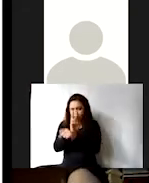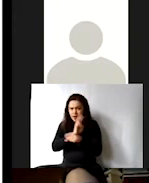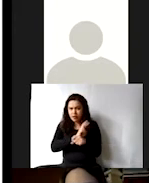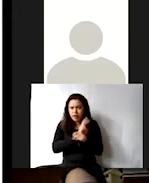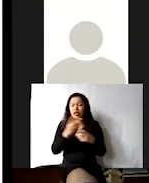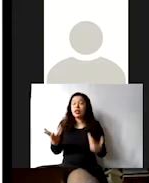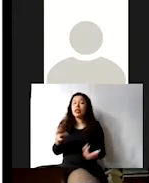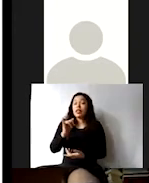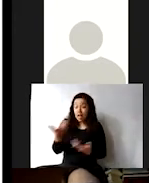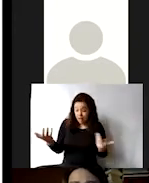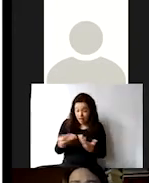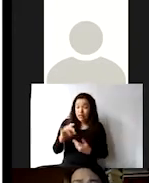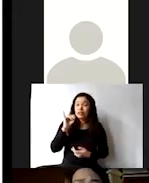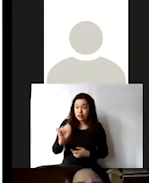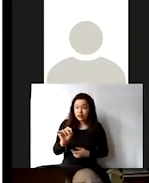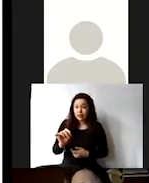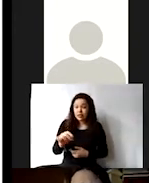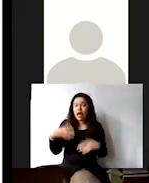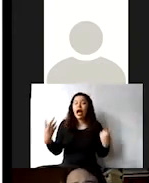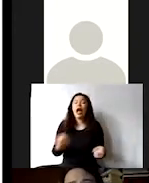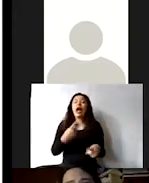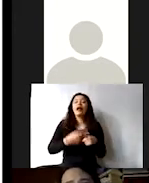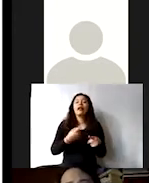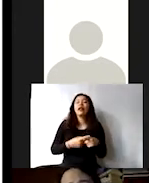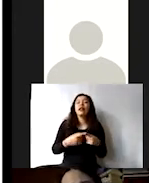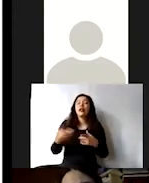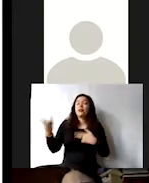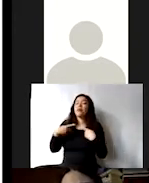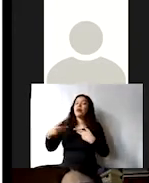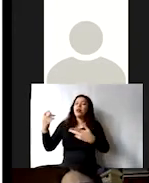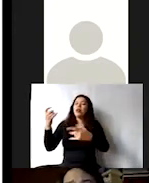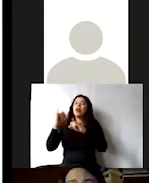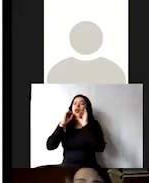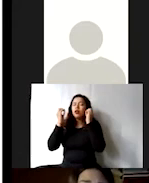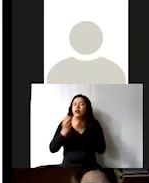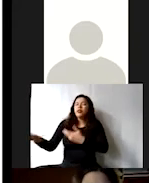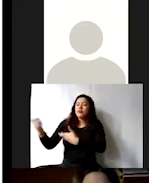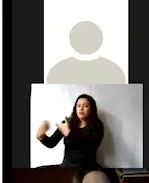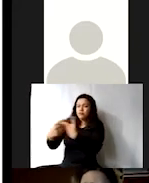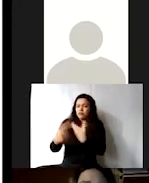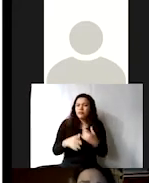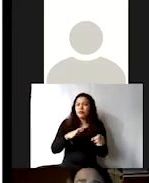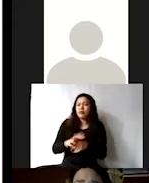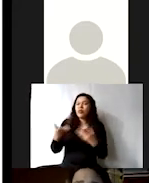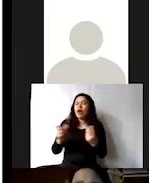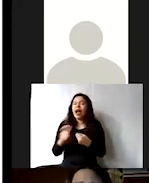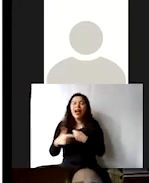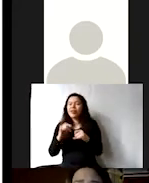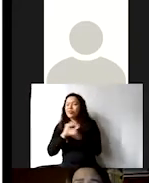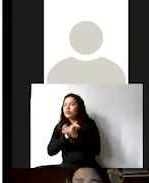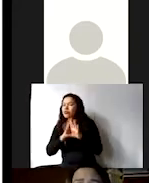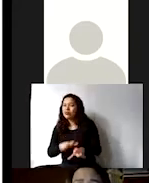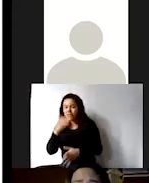haciendo estos ejercicios de revisión, ¿a quiénes están incluyendo? ¿Qué organizaciones están ahí? ¿Qué sesgos puede haber también en la